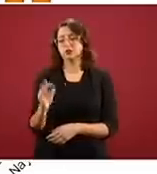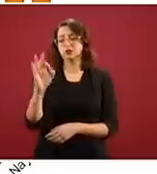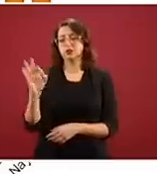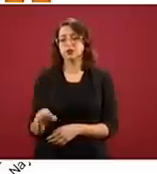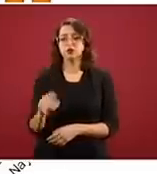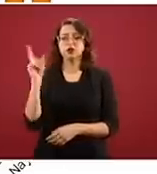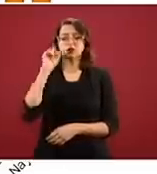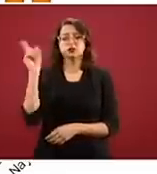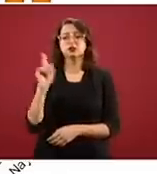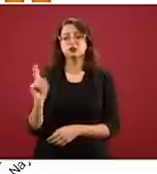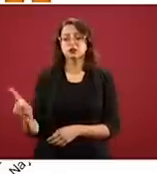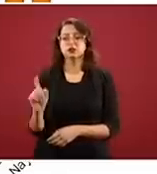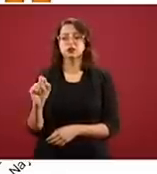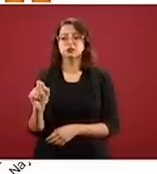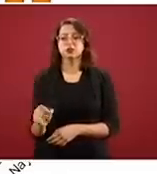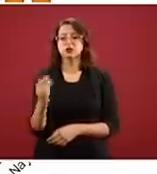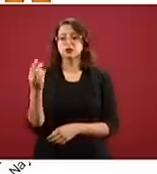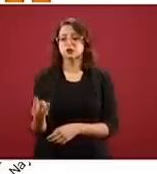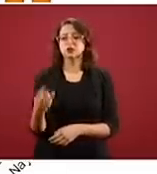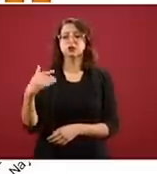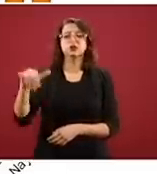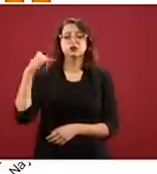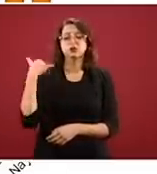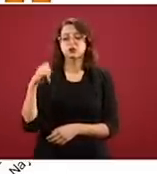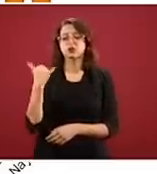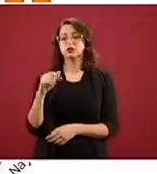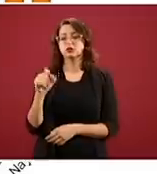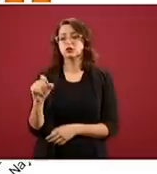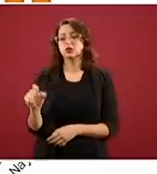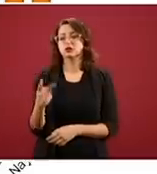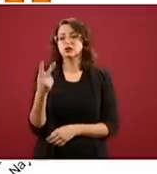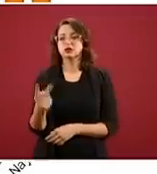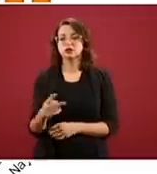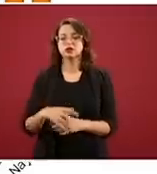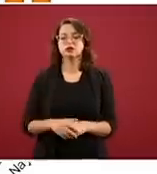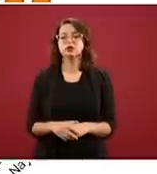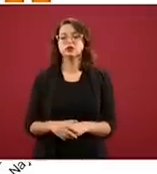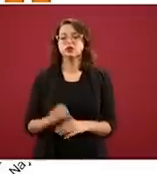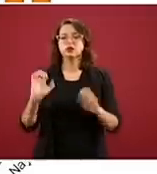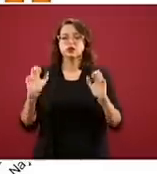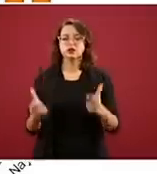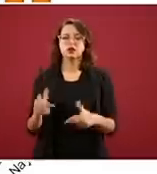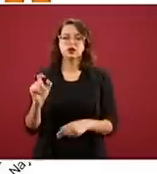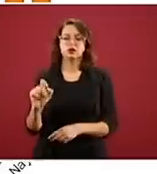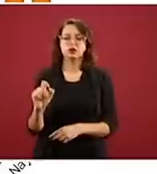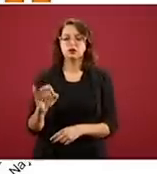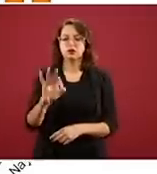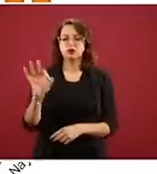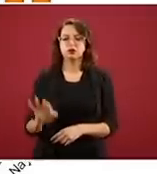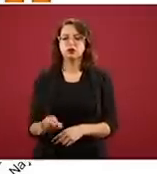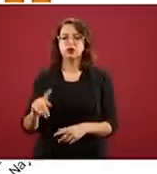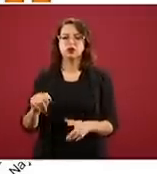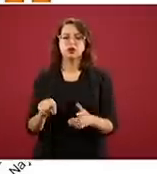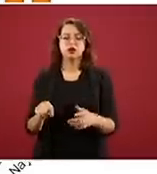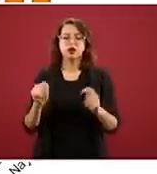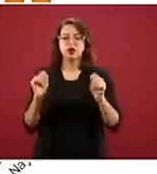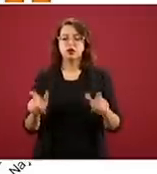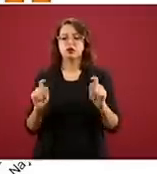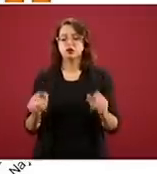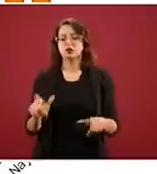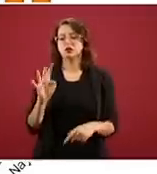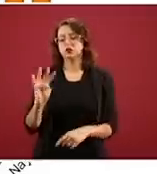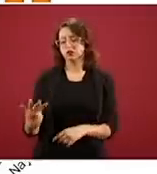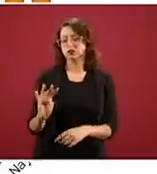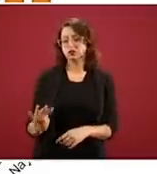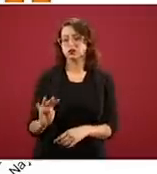Zacatecas 23%, Yucatán 22%, Chiapas 20%, Tlaxcala 19%,